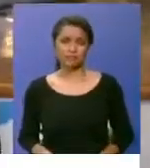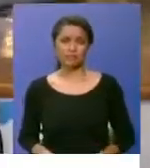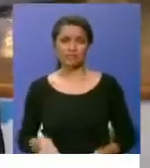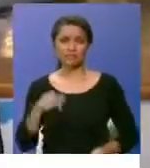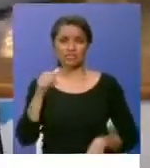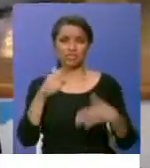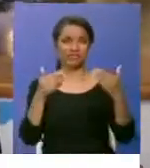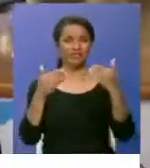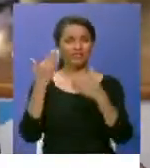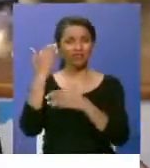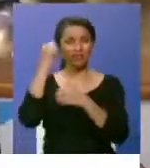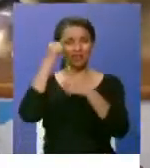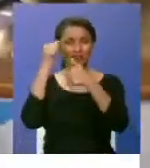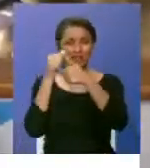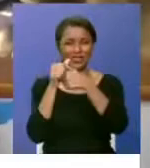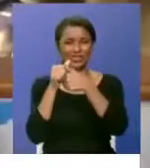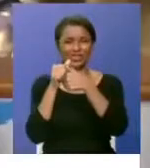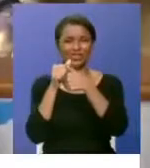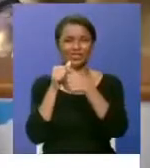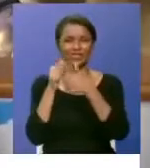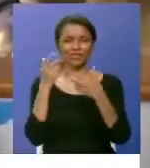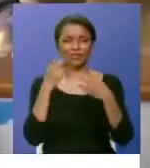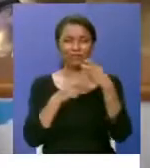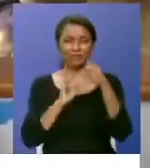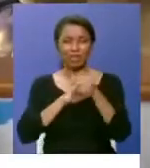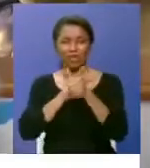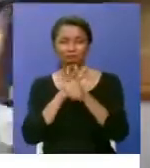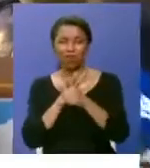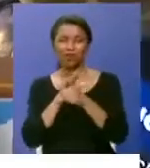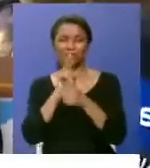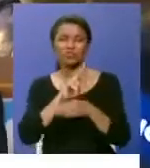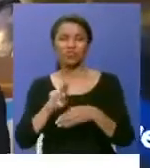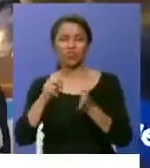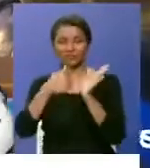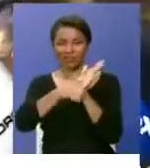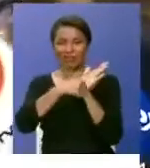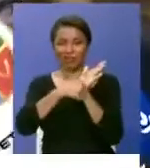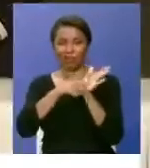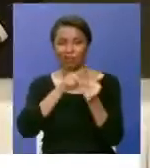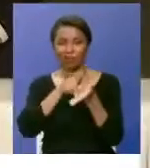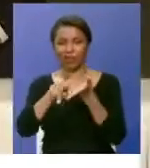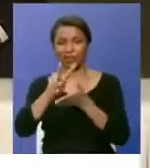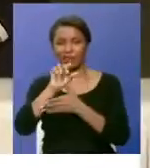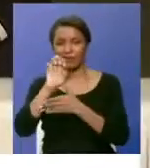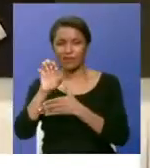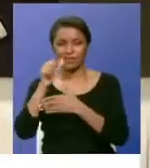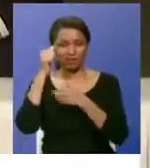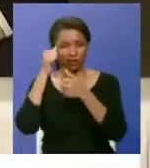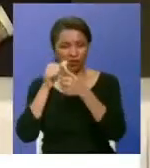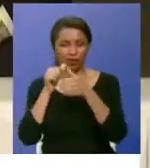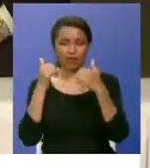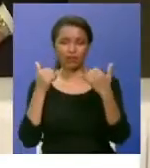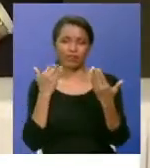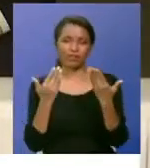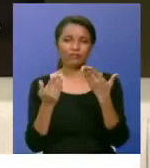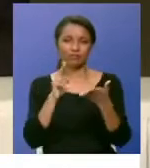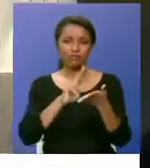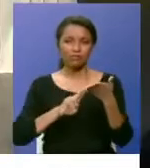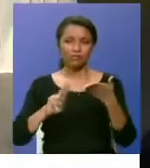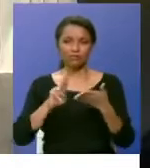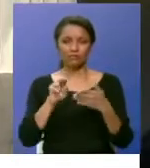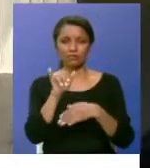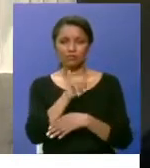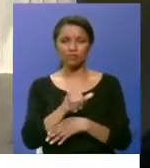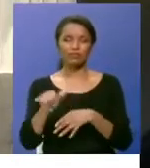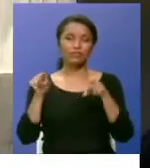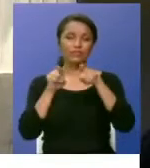país pues durante la coyuntura pandémica, ¿no? También hoy 100 estudiantes universitarios de la Universidad de Panamá